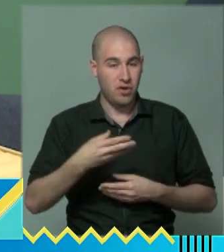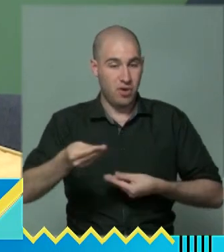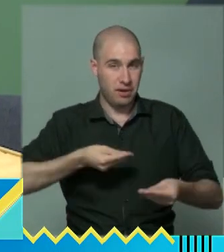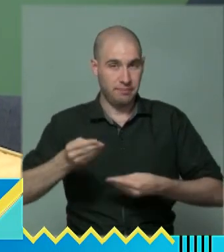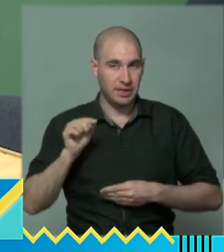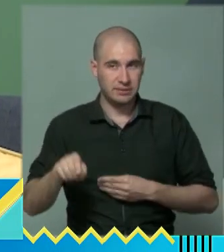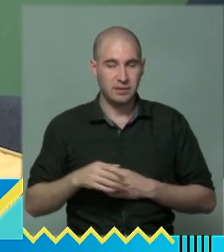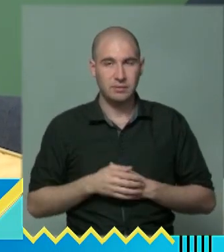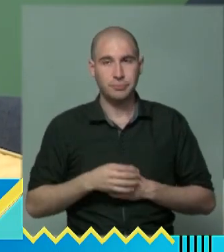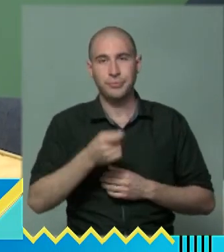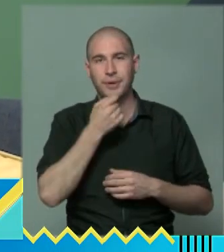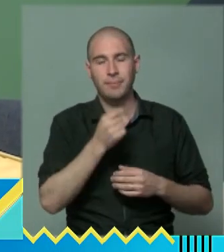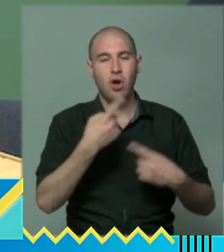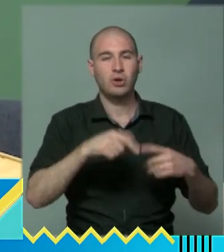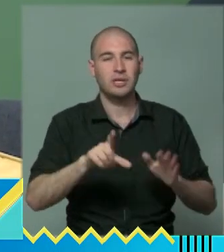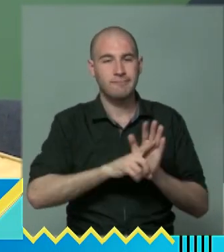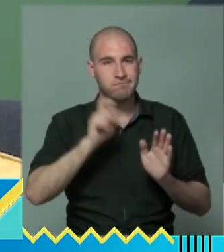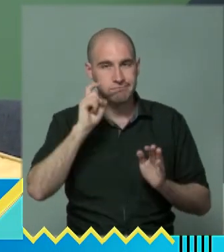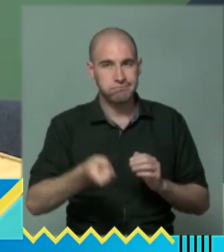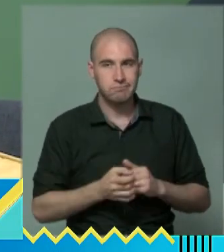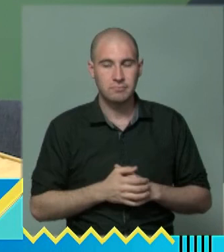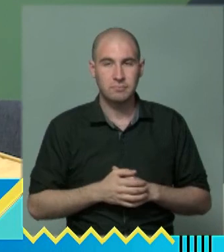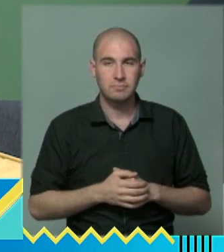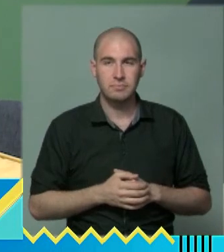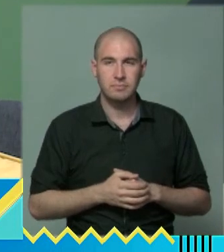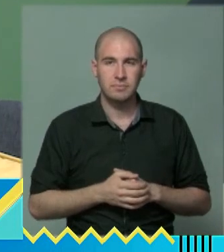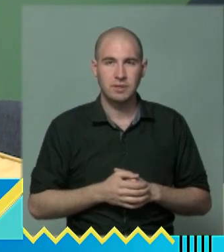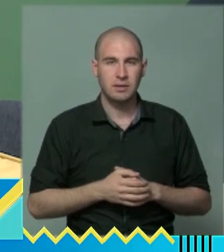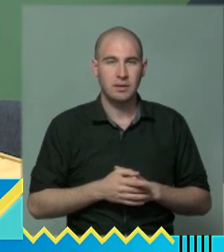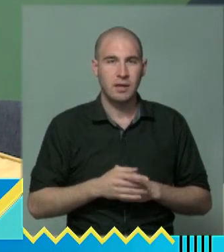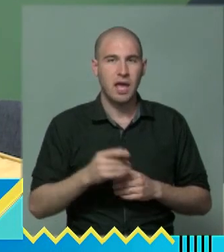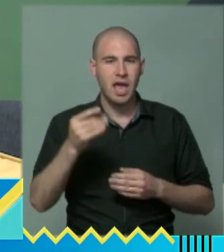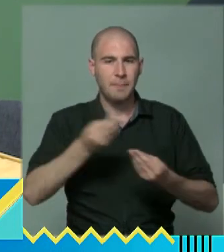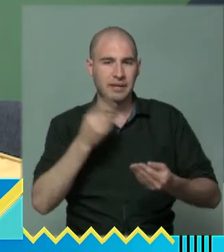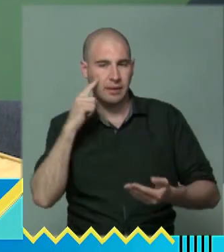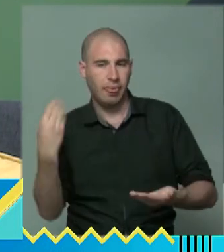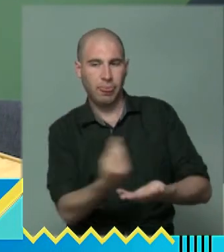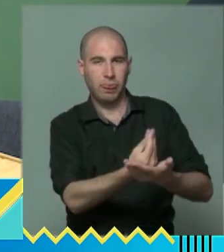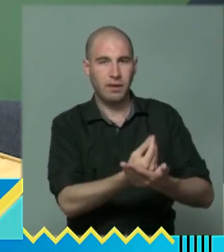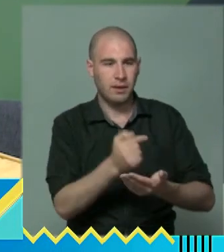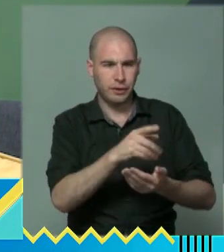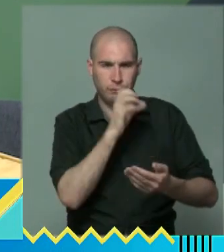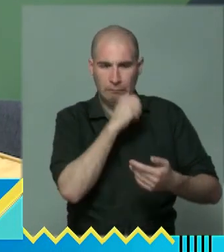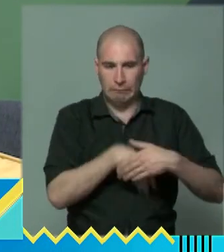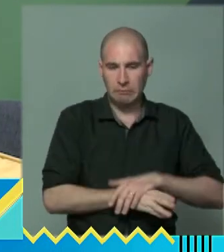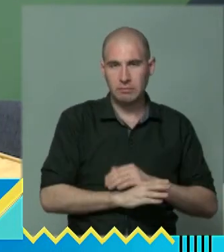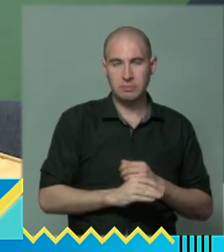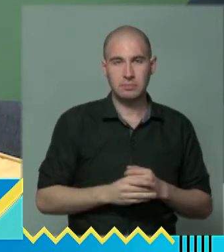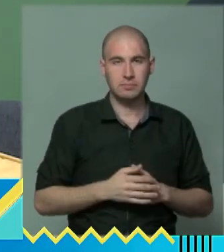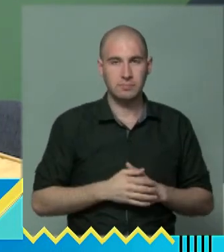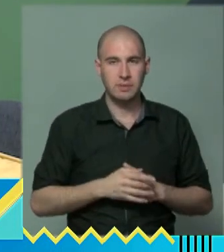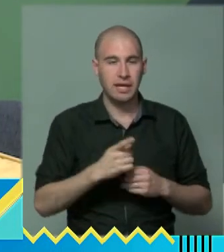empresa, ante un hecho delictivo, pone la cara de la empresa para él ocultarse detrás, digamos, y